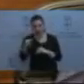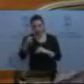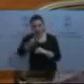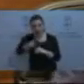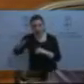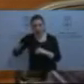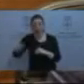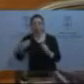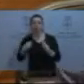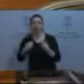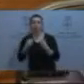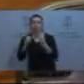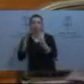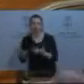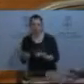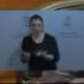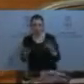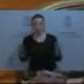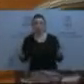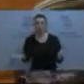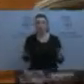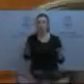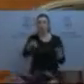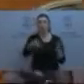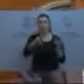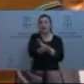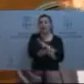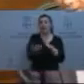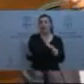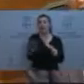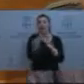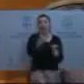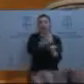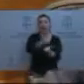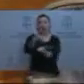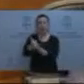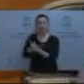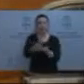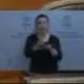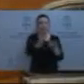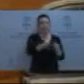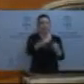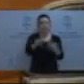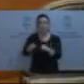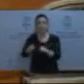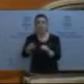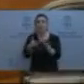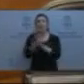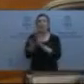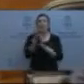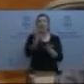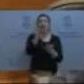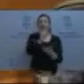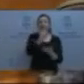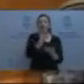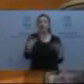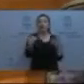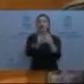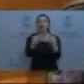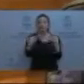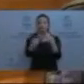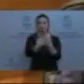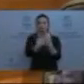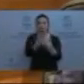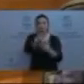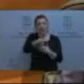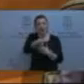eso, fíjese, eso trae consigo cerrar aulas, y eso trae consigo fusionar colegios, y eso trae consigo llevar